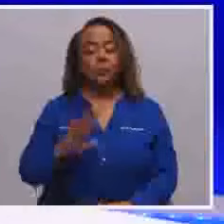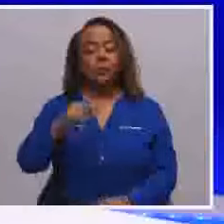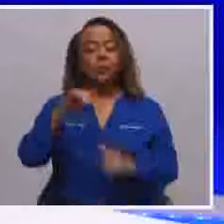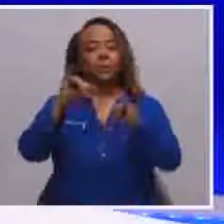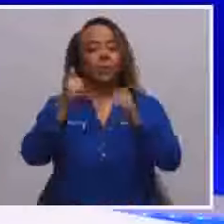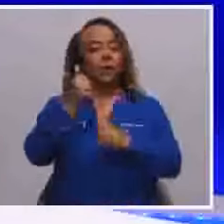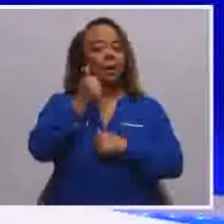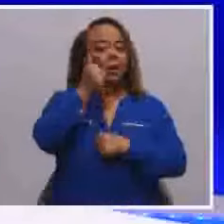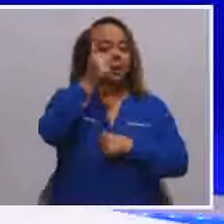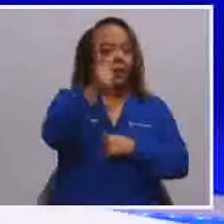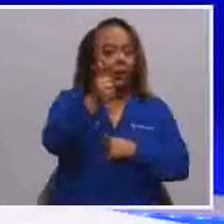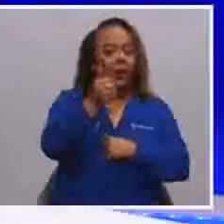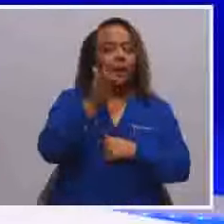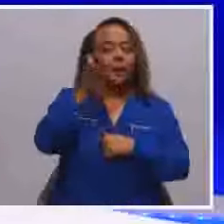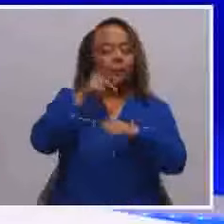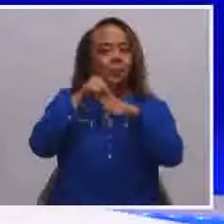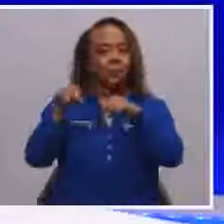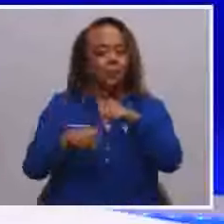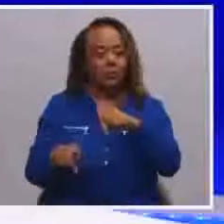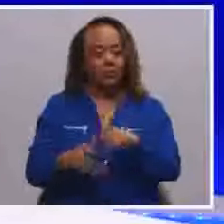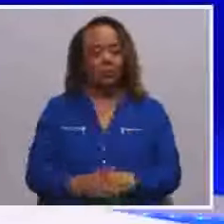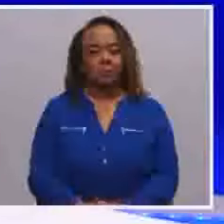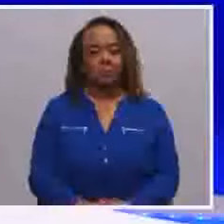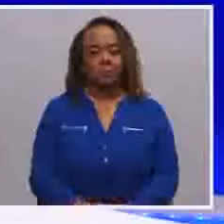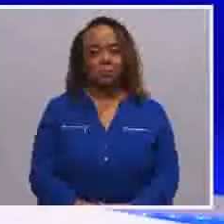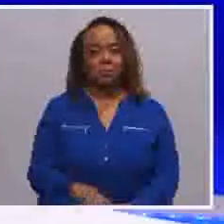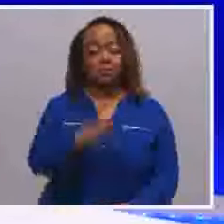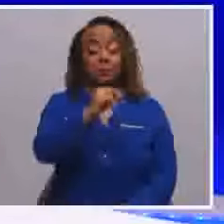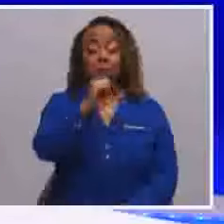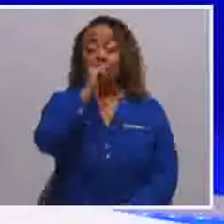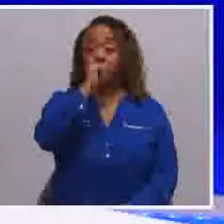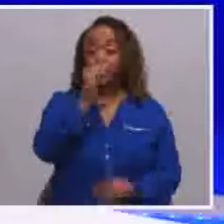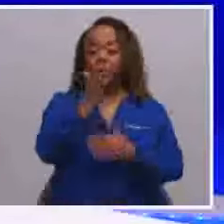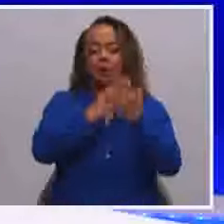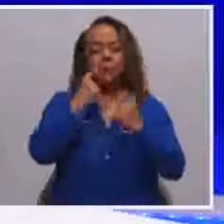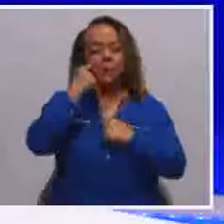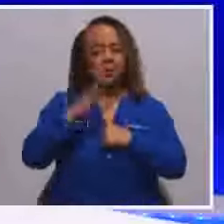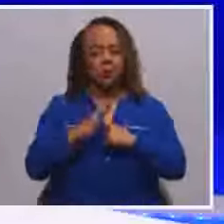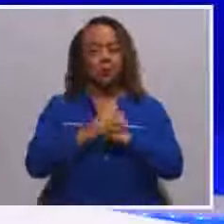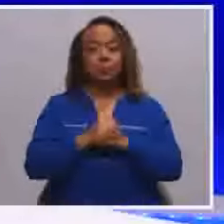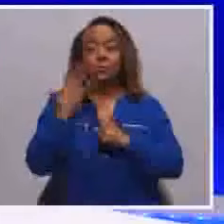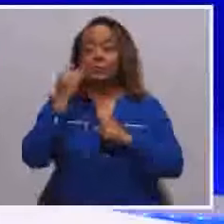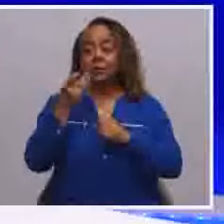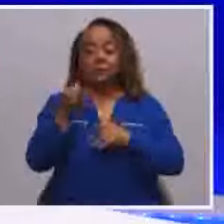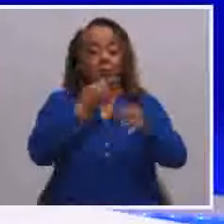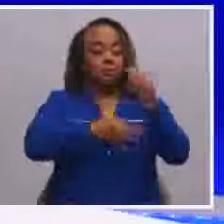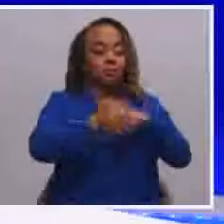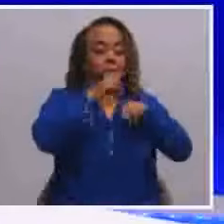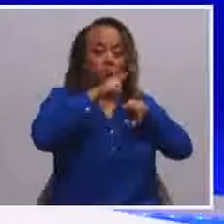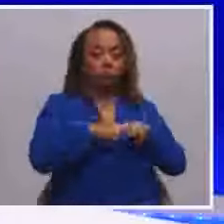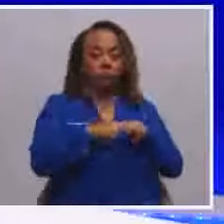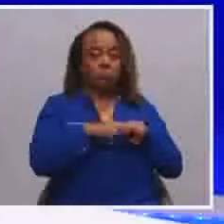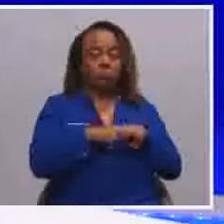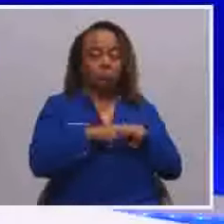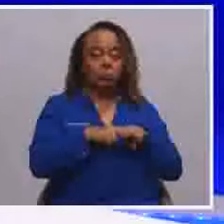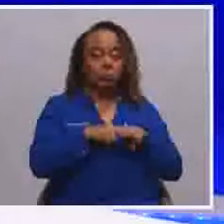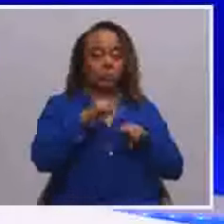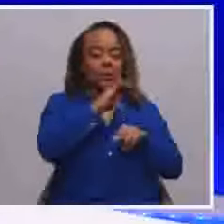liga deportiva la jalense en perc ledón y cel en algo muy similar sale de cambio va al banquillo